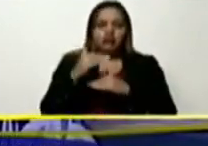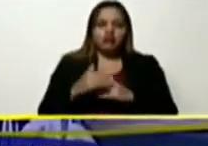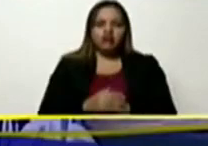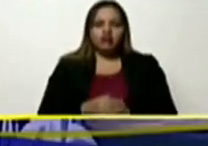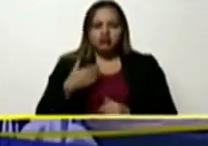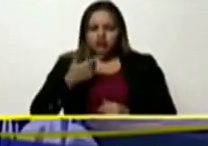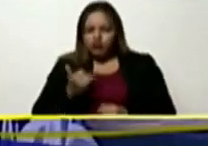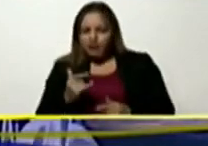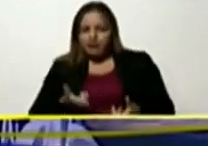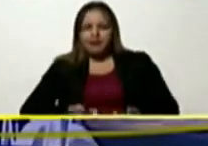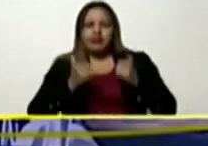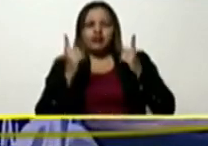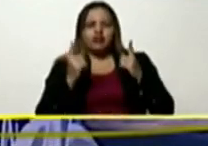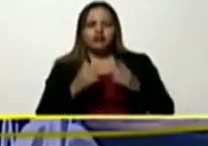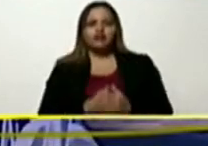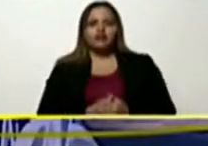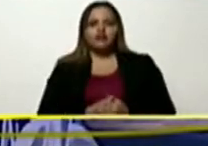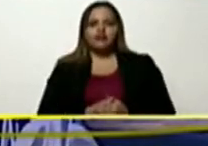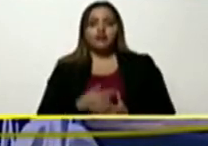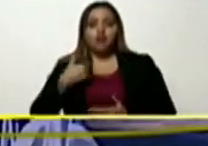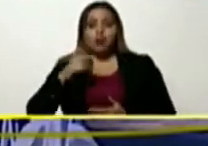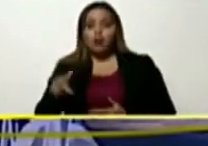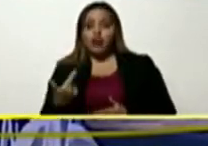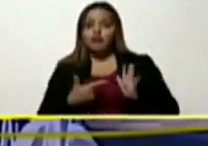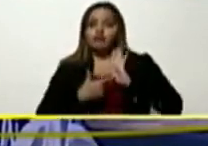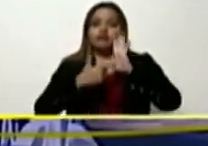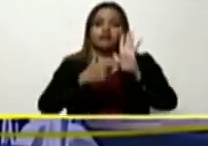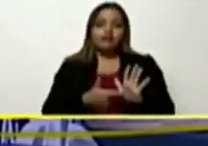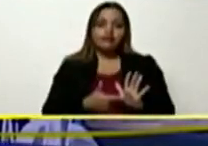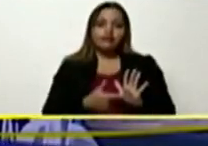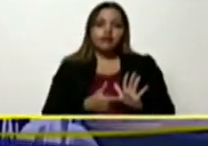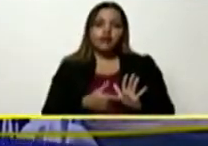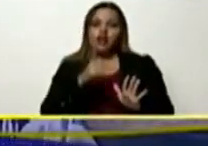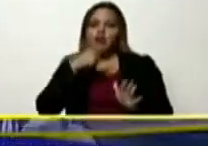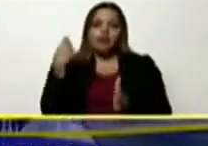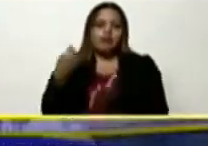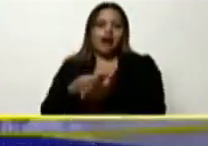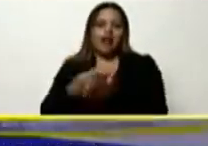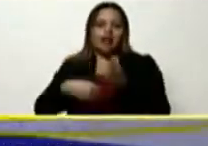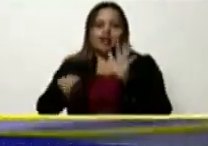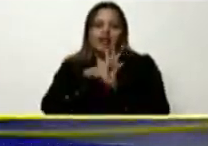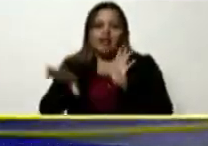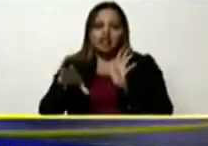el permiso, en algún momento podré publicarlo, sin pagar derechos de autor.